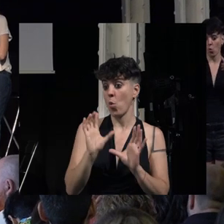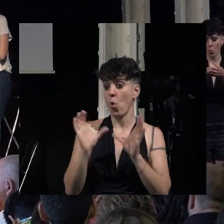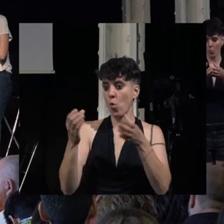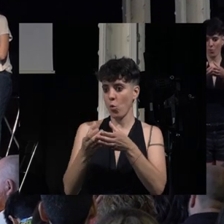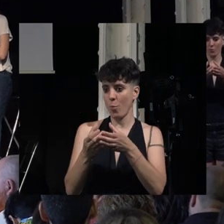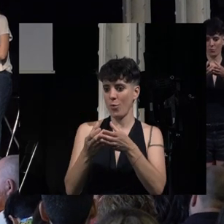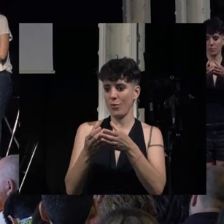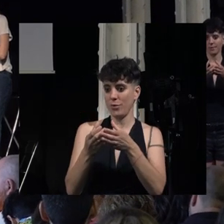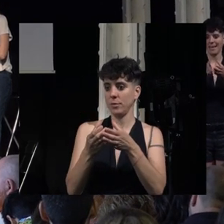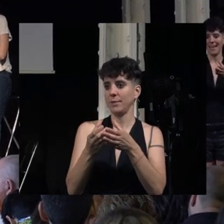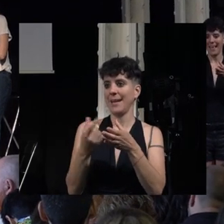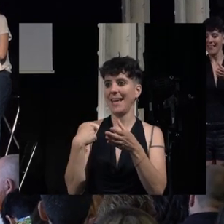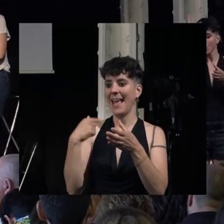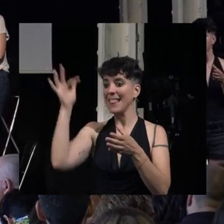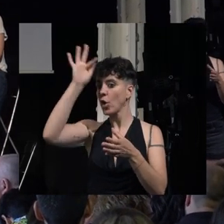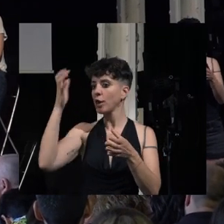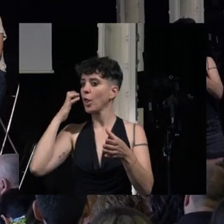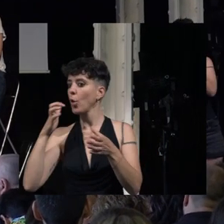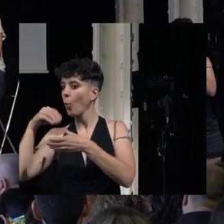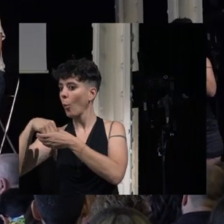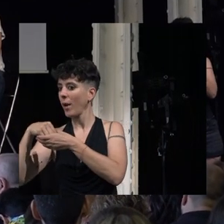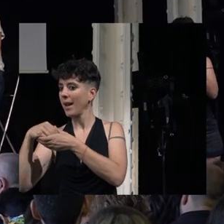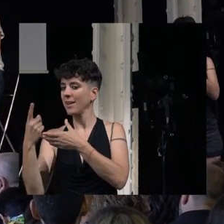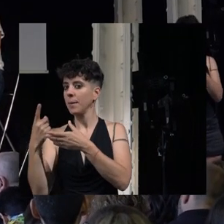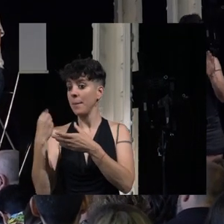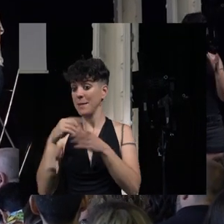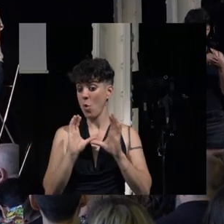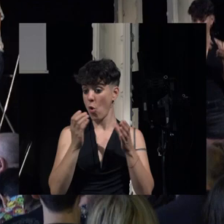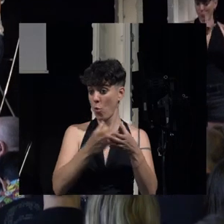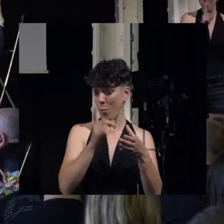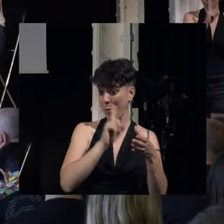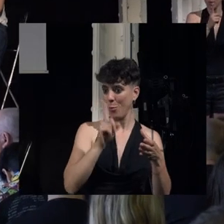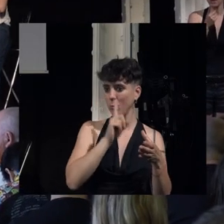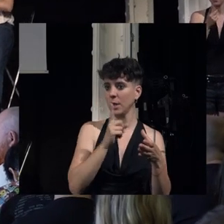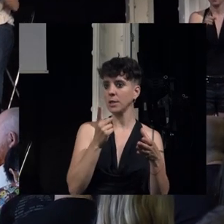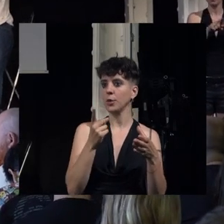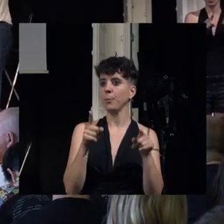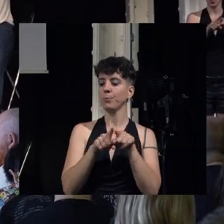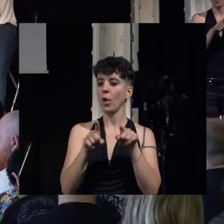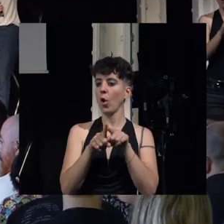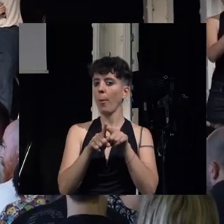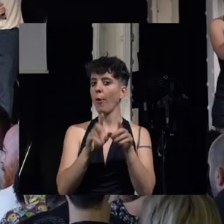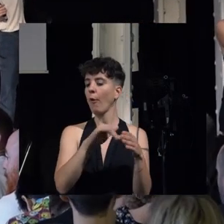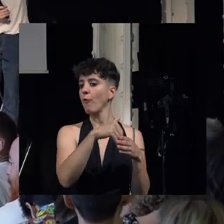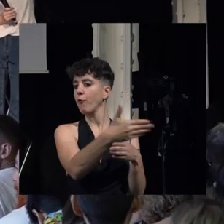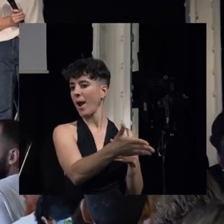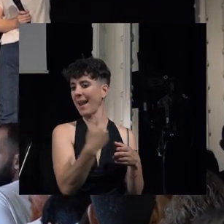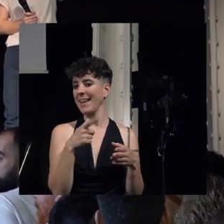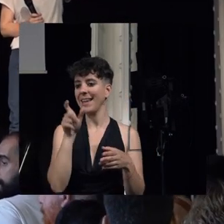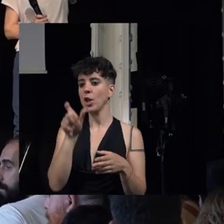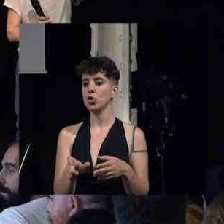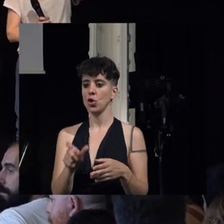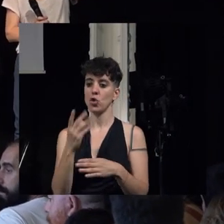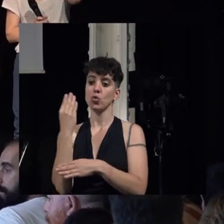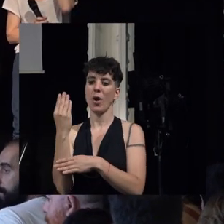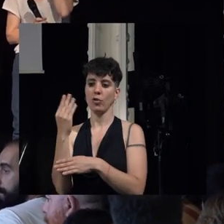propia teorización queer queda a veces como fuera del escenario y fuera del sujeto político.